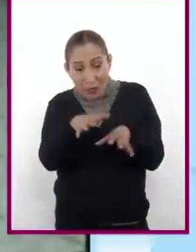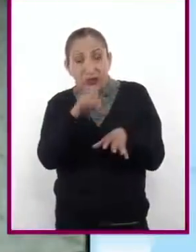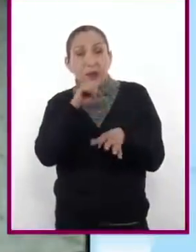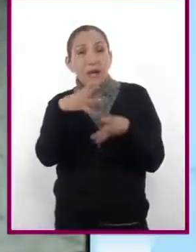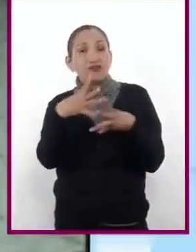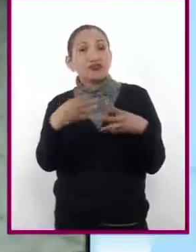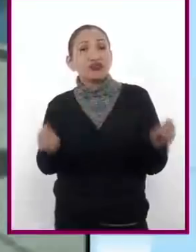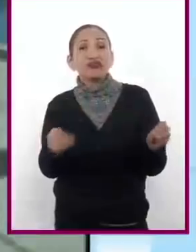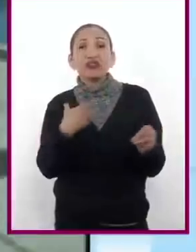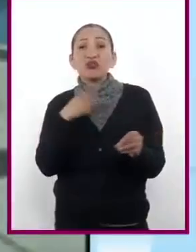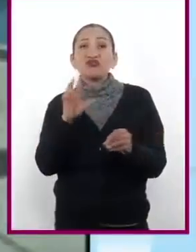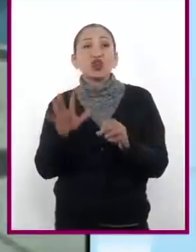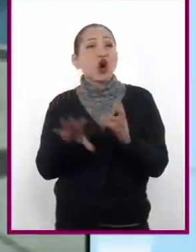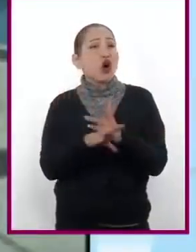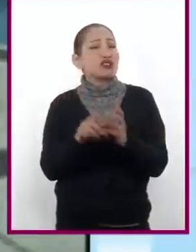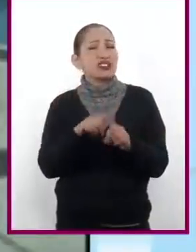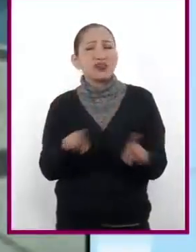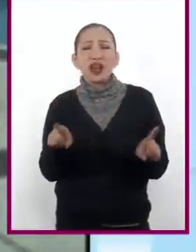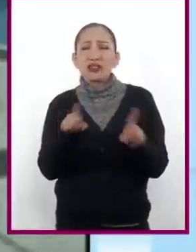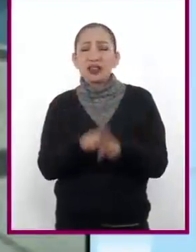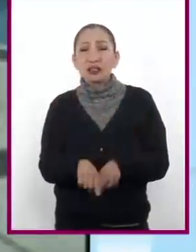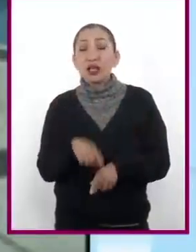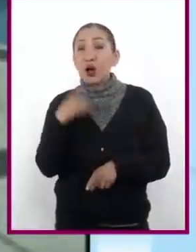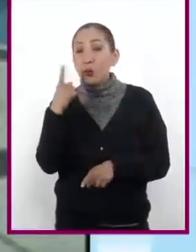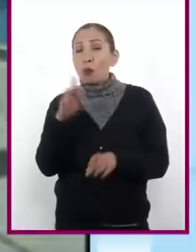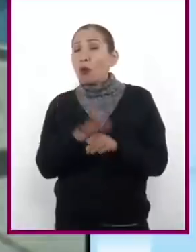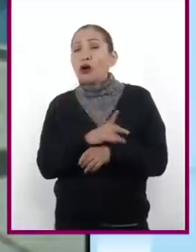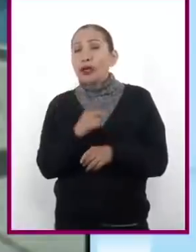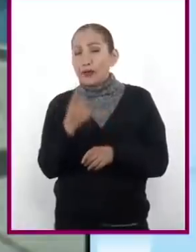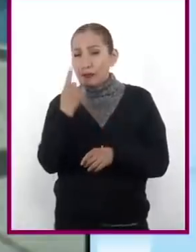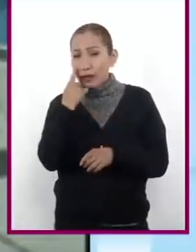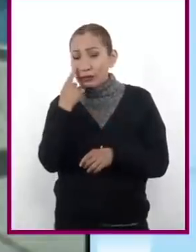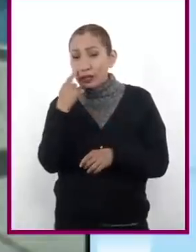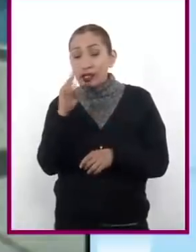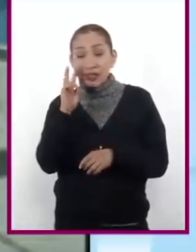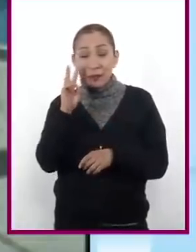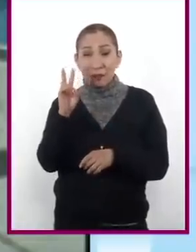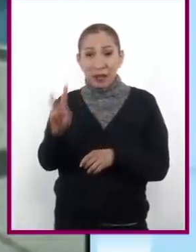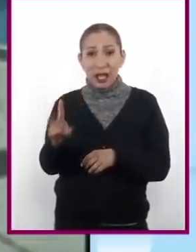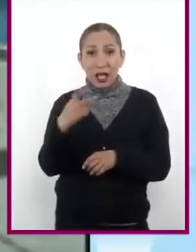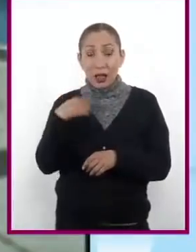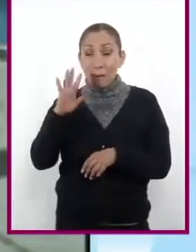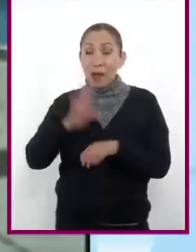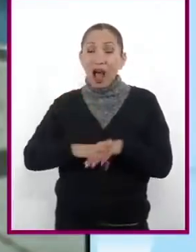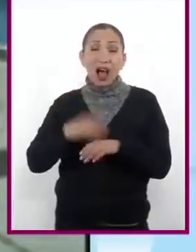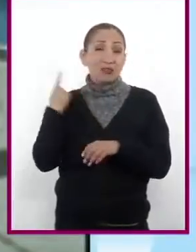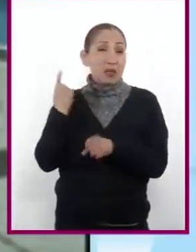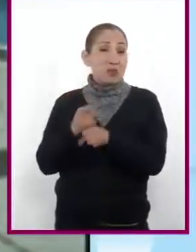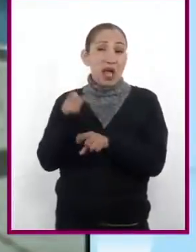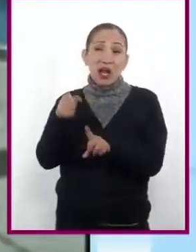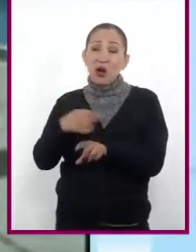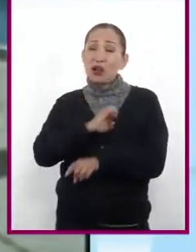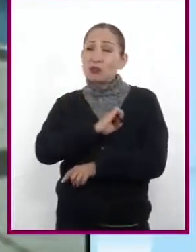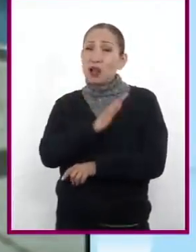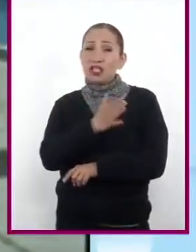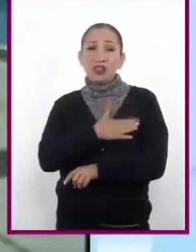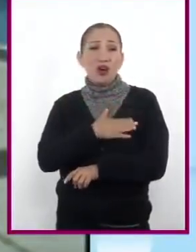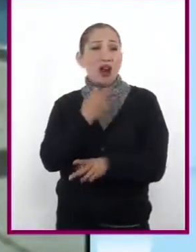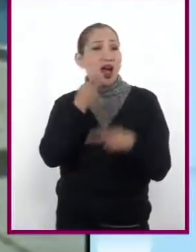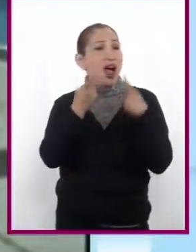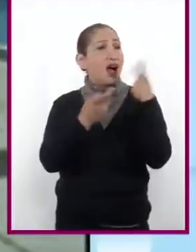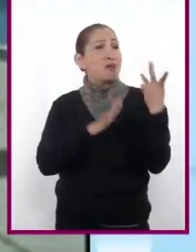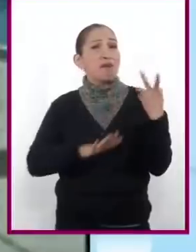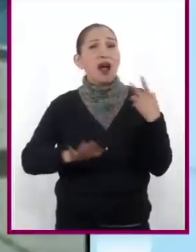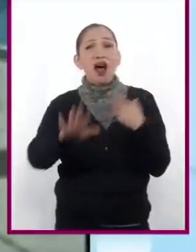extinguido un universo. Entre las causas de esto, se puede considerar el predominio del español en las actividades